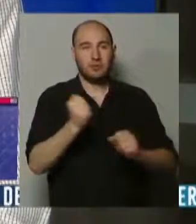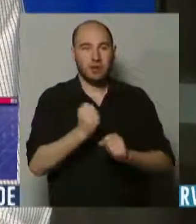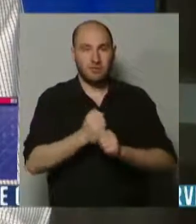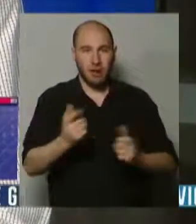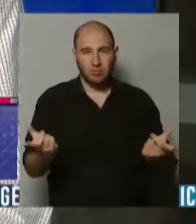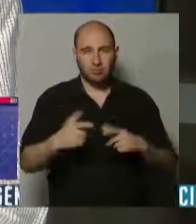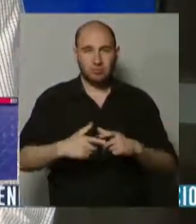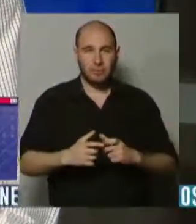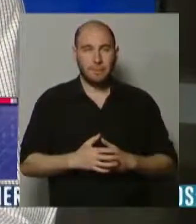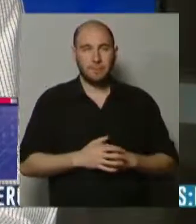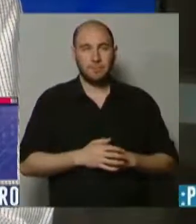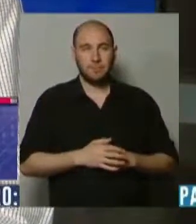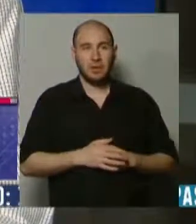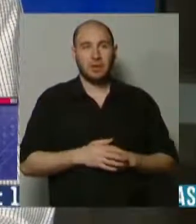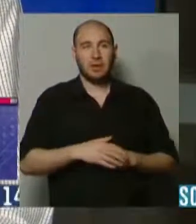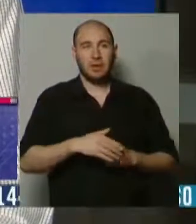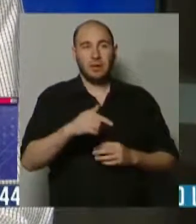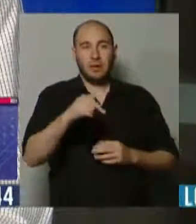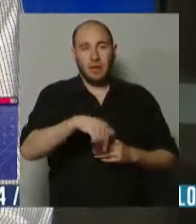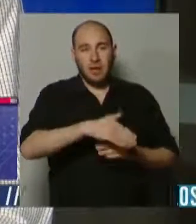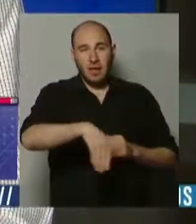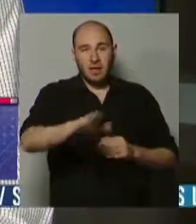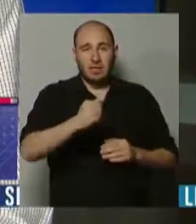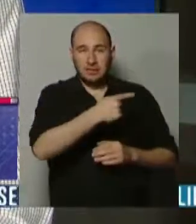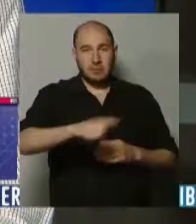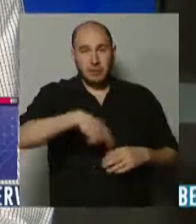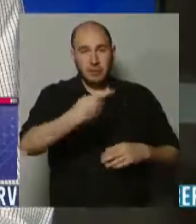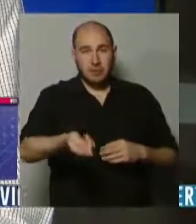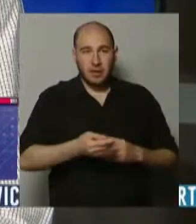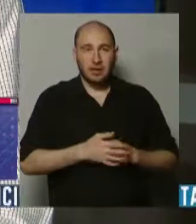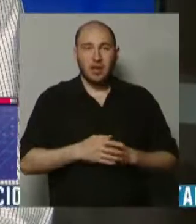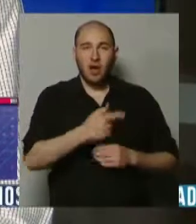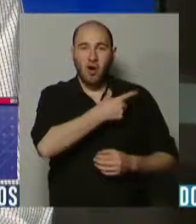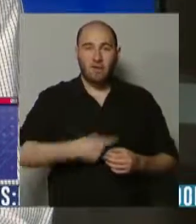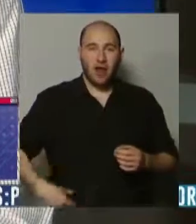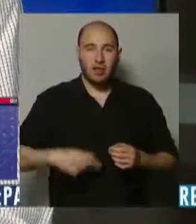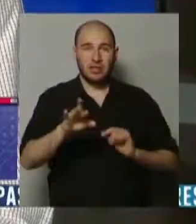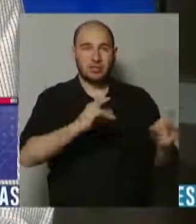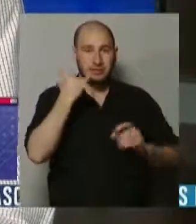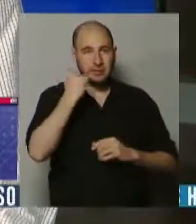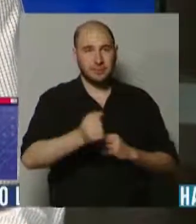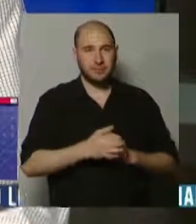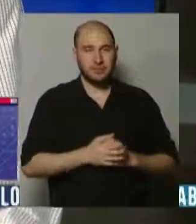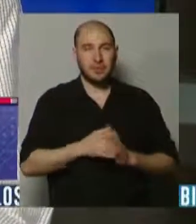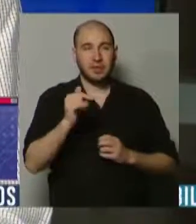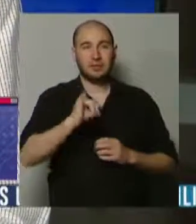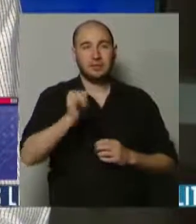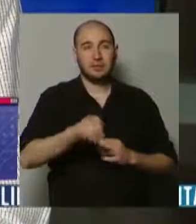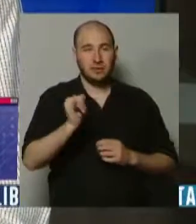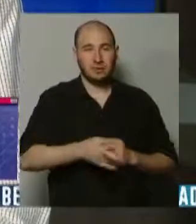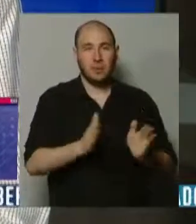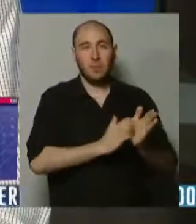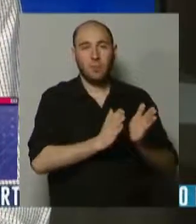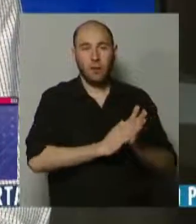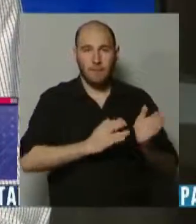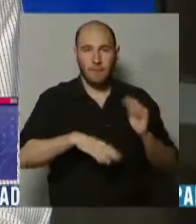trabajo. Seguramente ya en el transcurso de la próxima semana el gobernador electo ya seguramente tiene que empezar a dar algunas